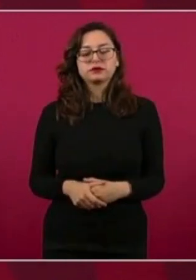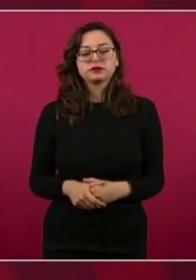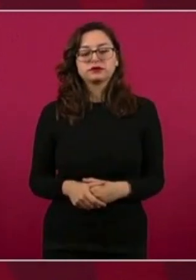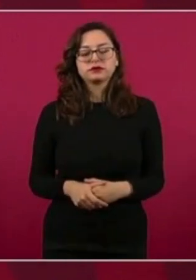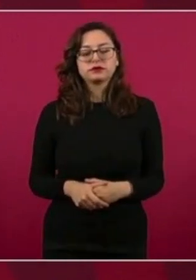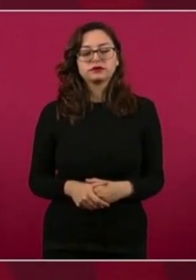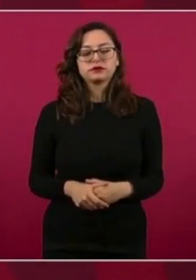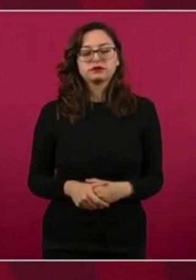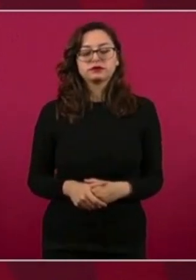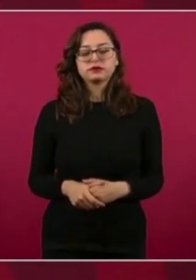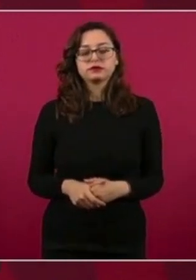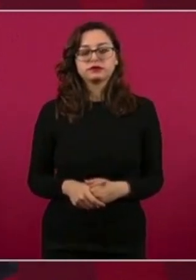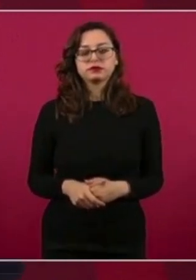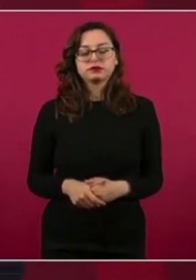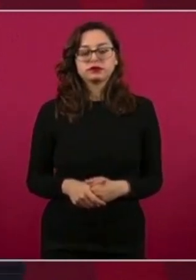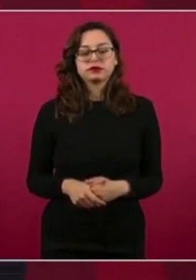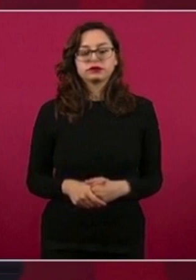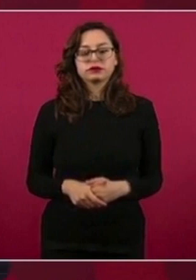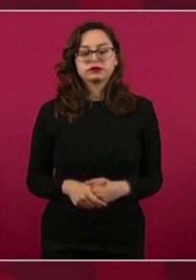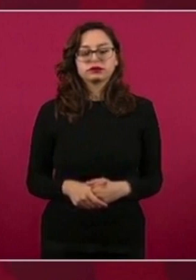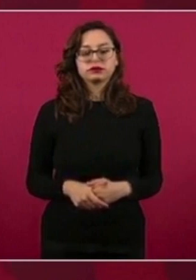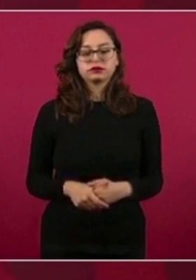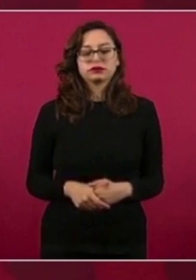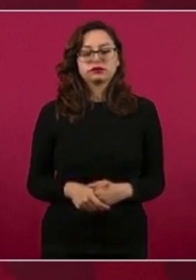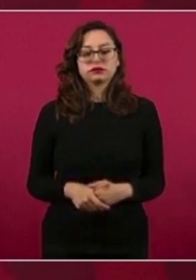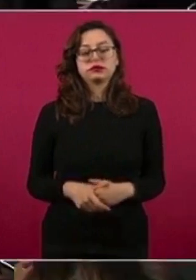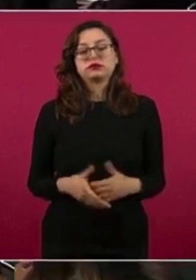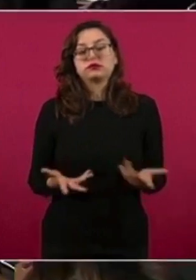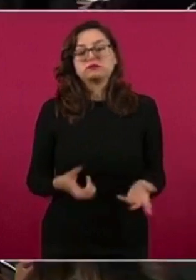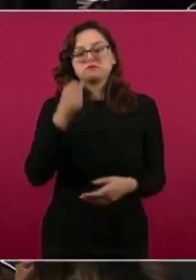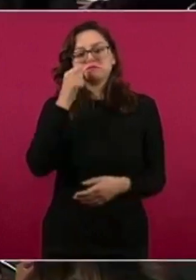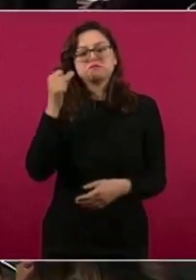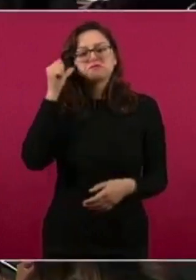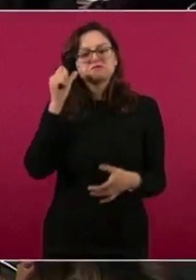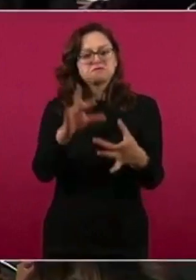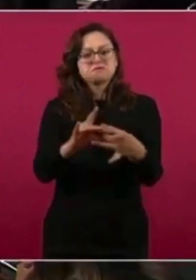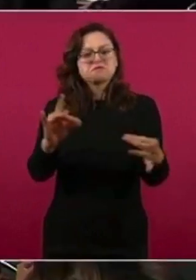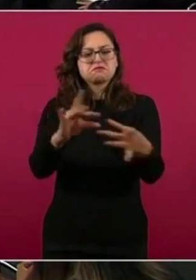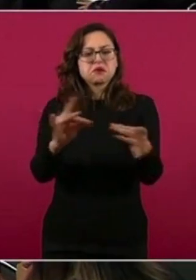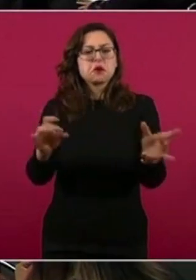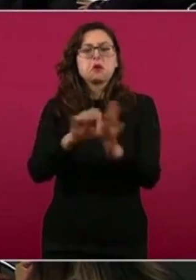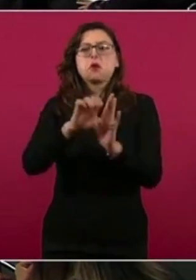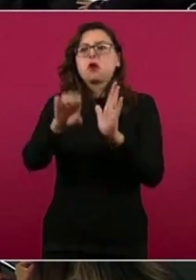ayer hablaba yo de que no hemos comprado vehículos nuevos.